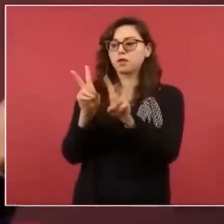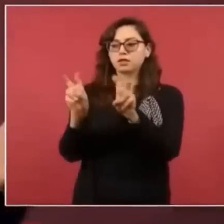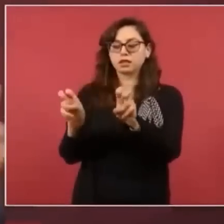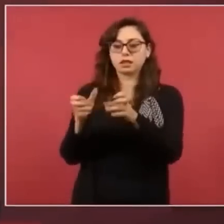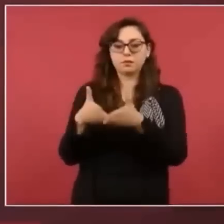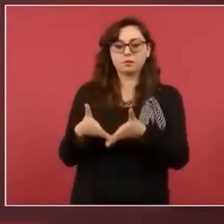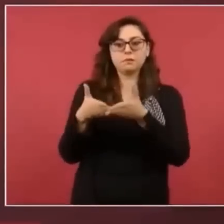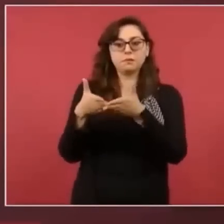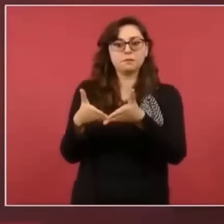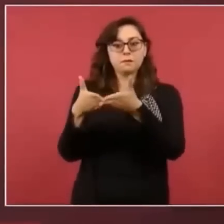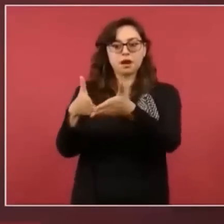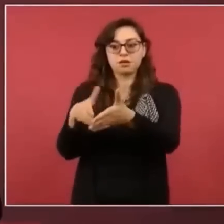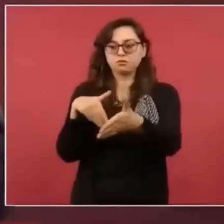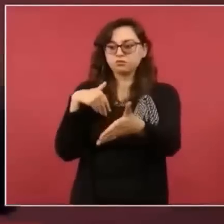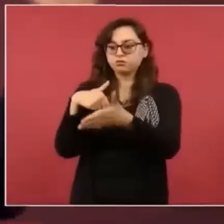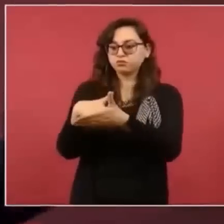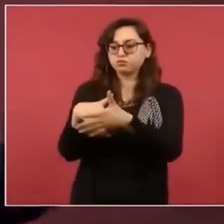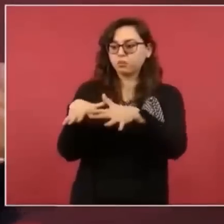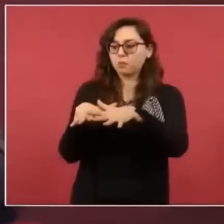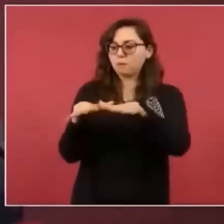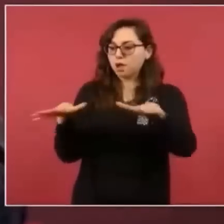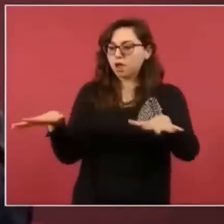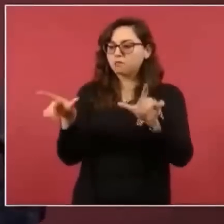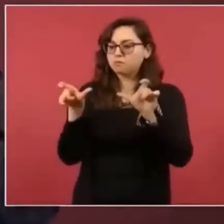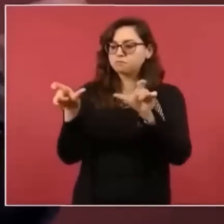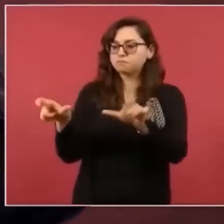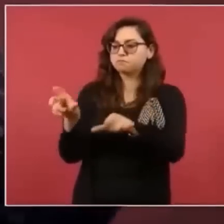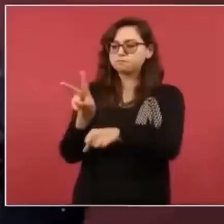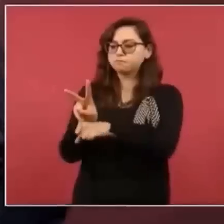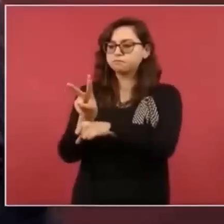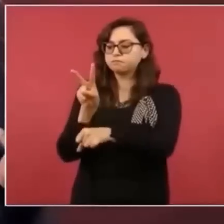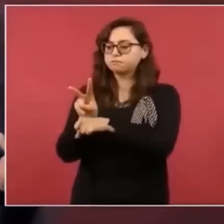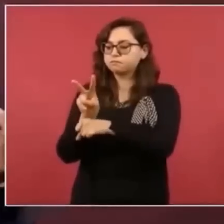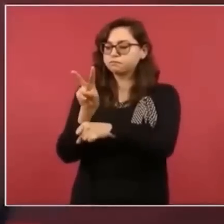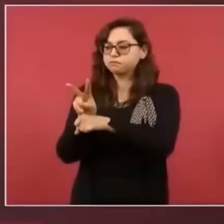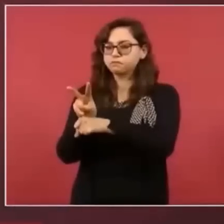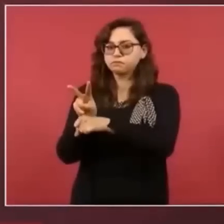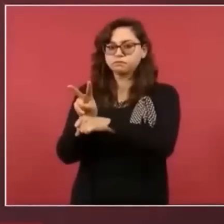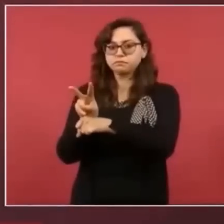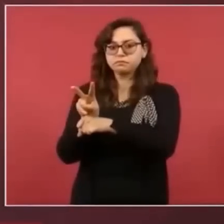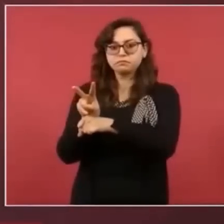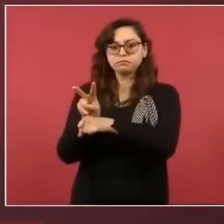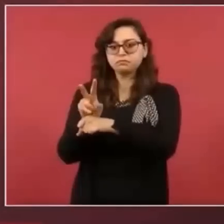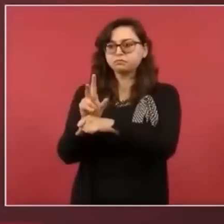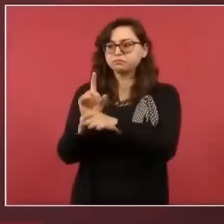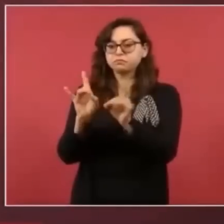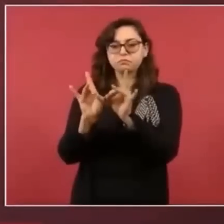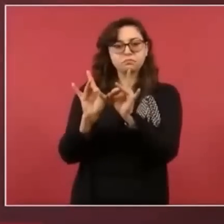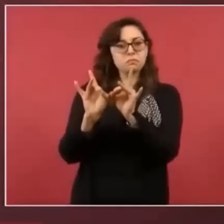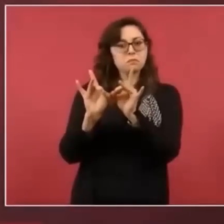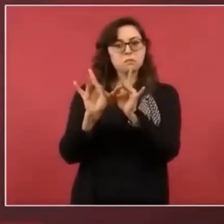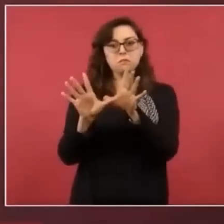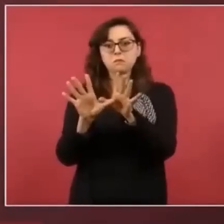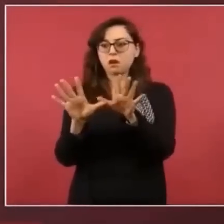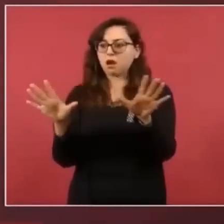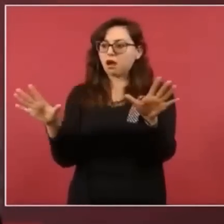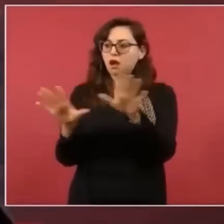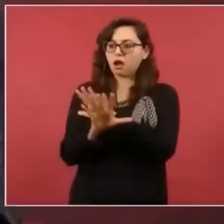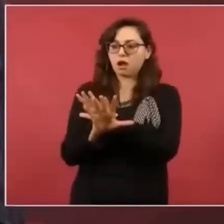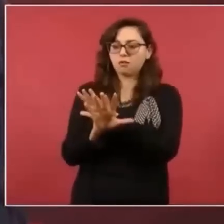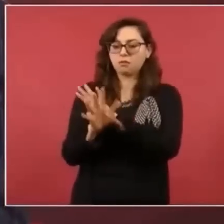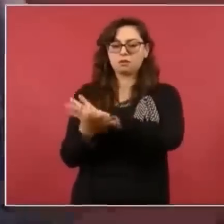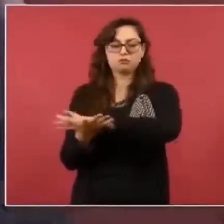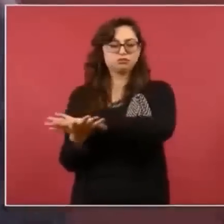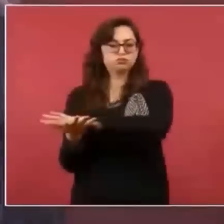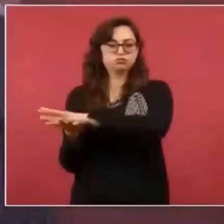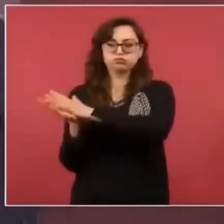de la protección de las costas, y de repente se convierte en una secretaría con equipos de